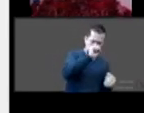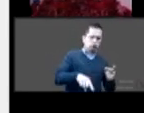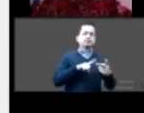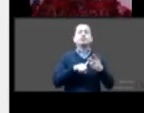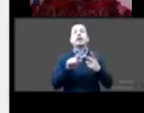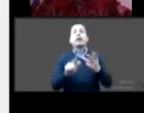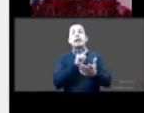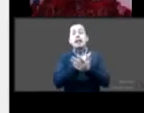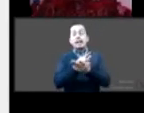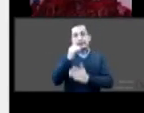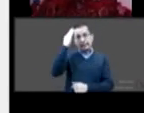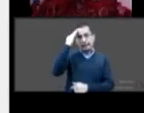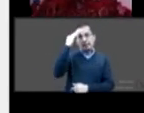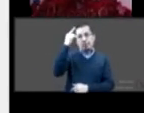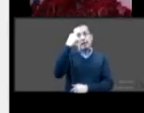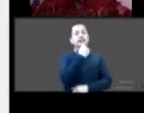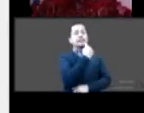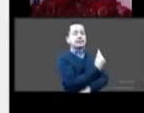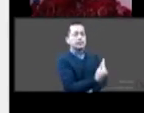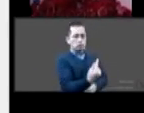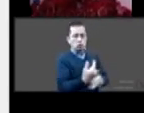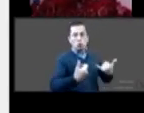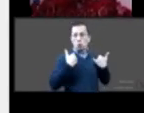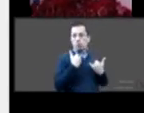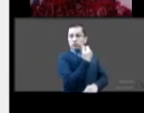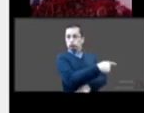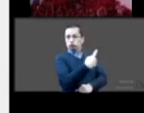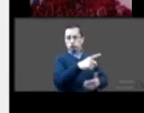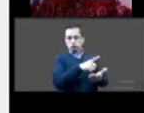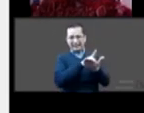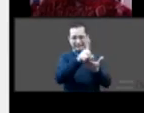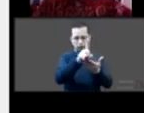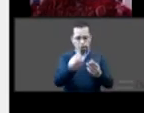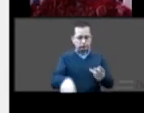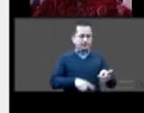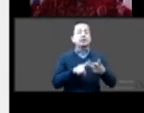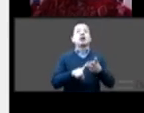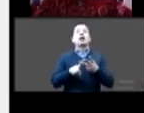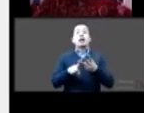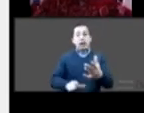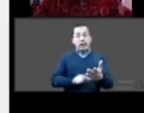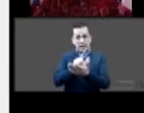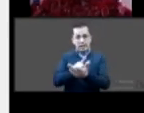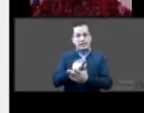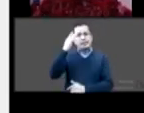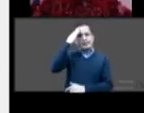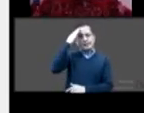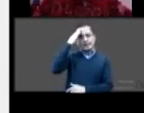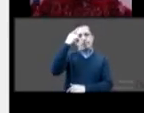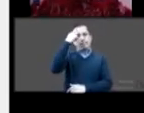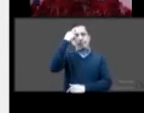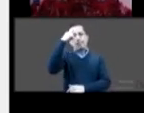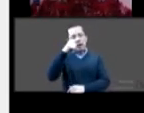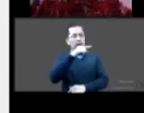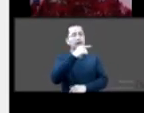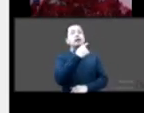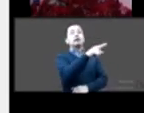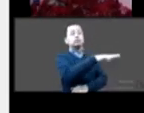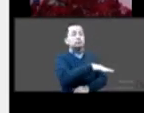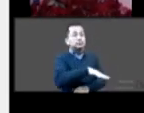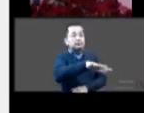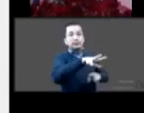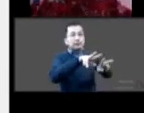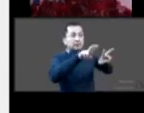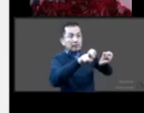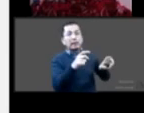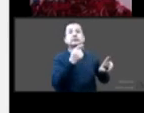Niñas, Niños y Adolescentes, ¿no? Y la Ley General para prevenir, sancionar, erradicar los delitos en materia de